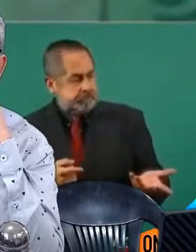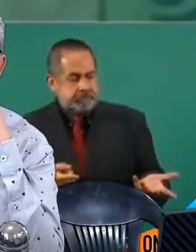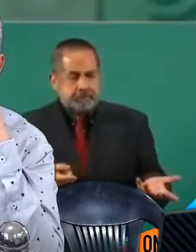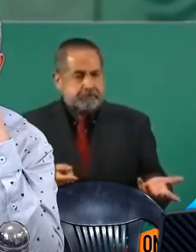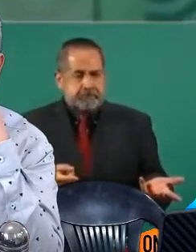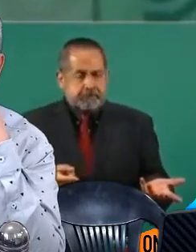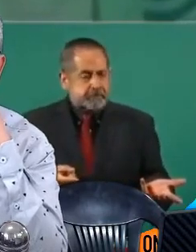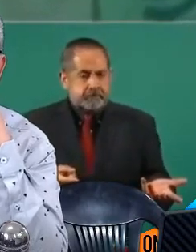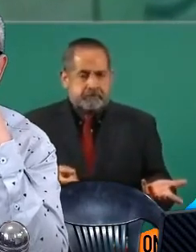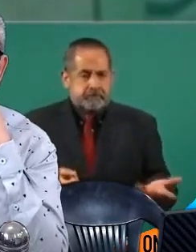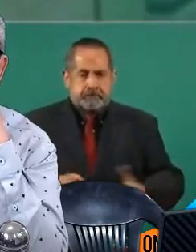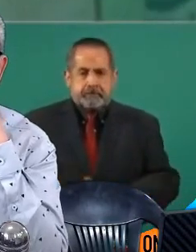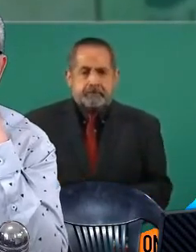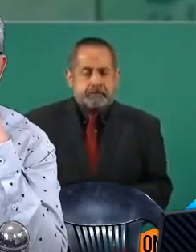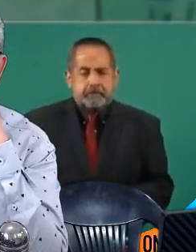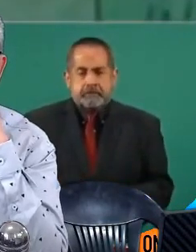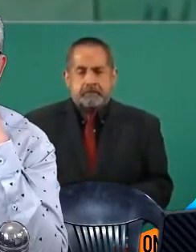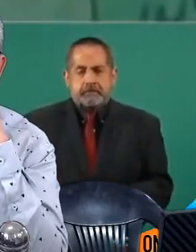que